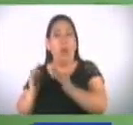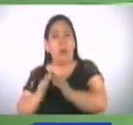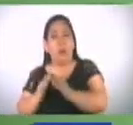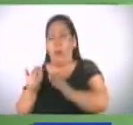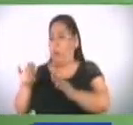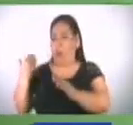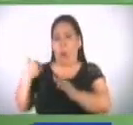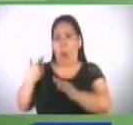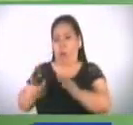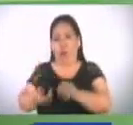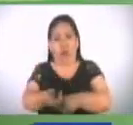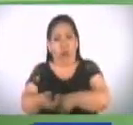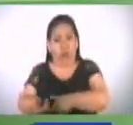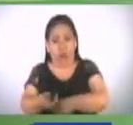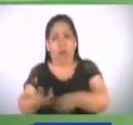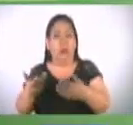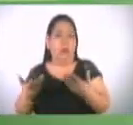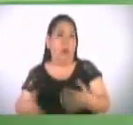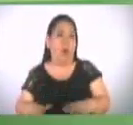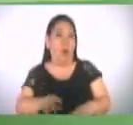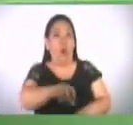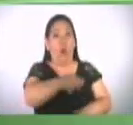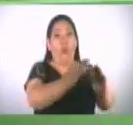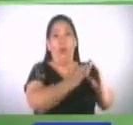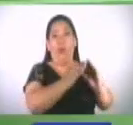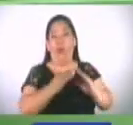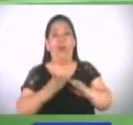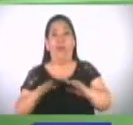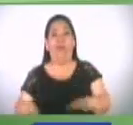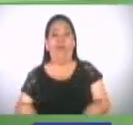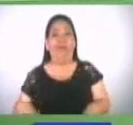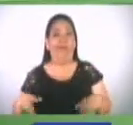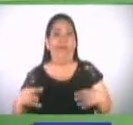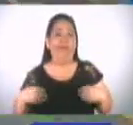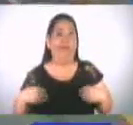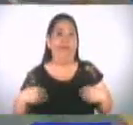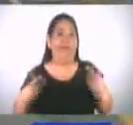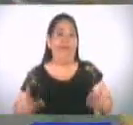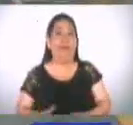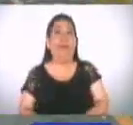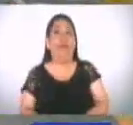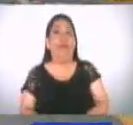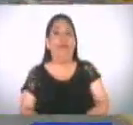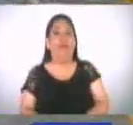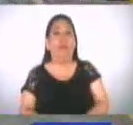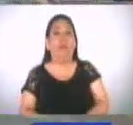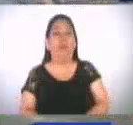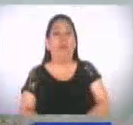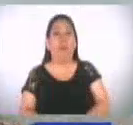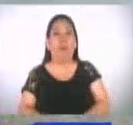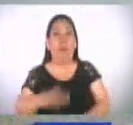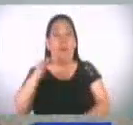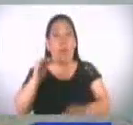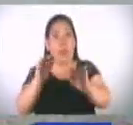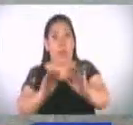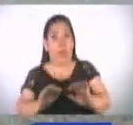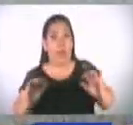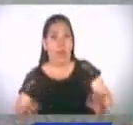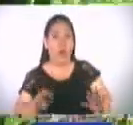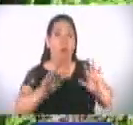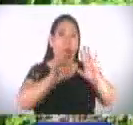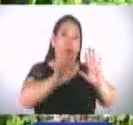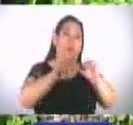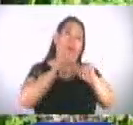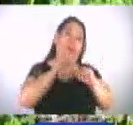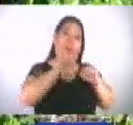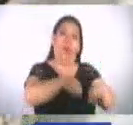nos fumigaron y las demás casas no quieren, entonces se pasan. Al menos 7 niños se reportan fallecidos